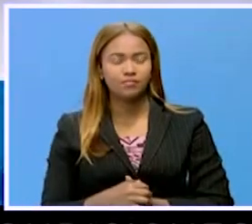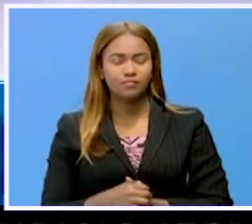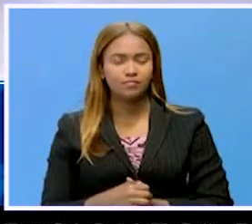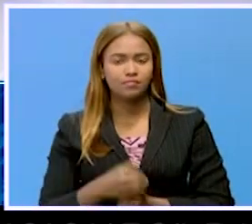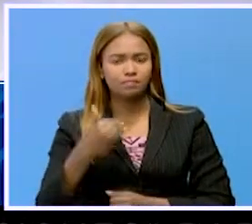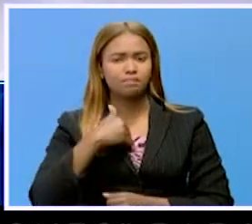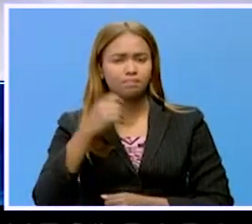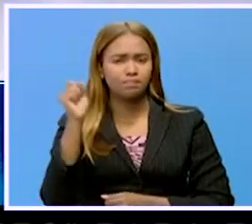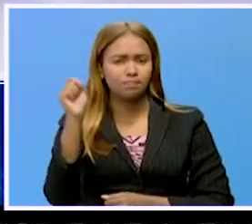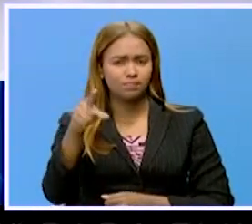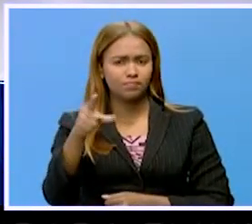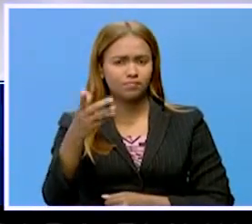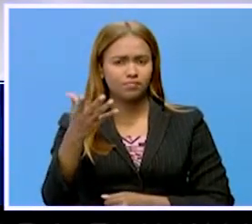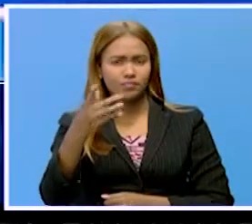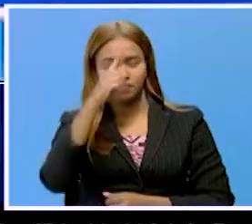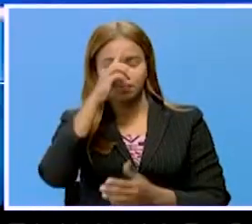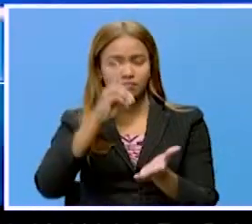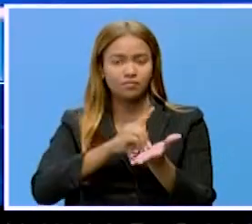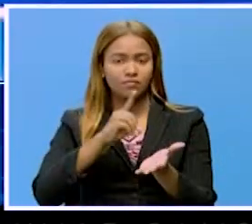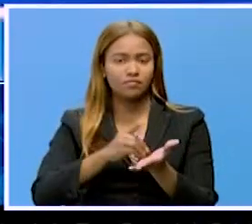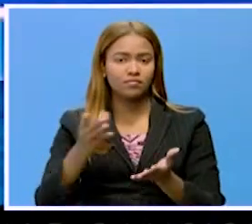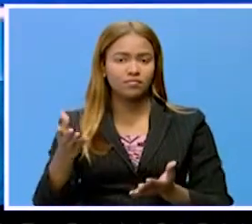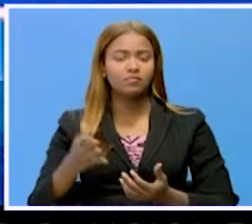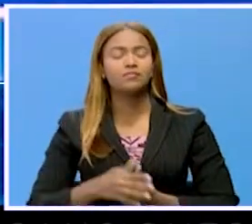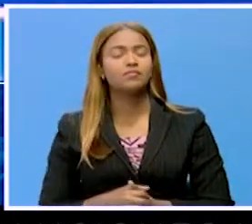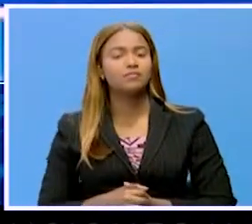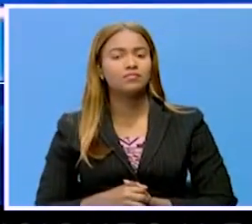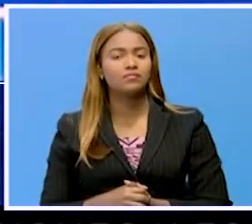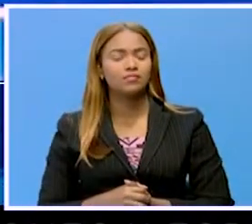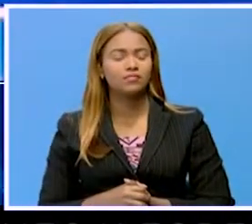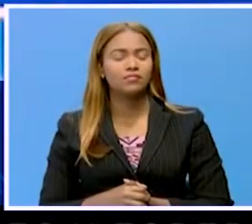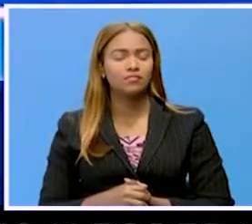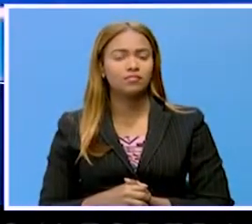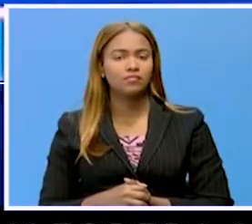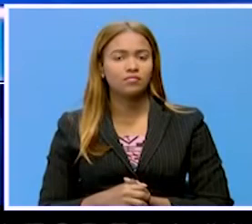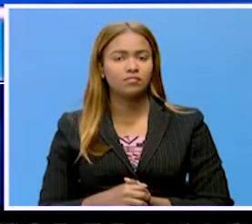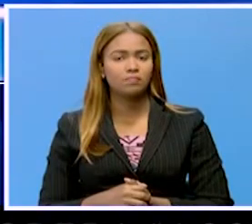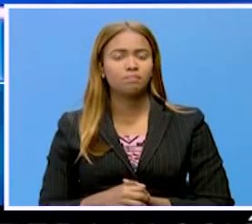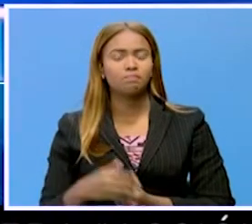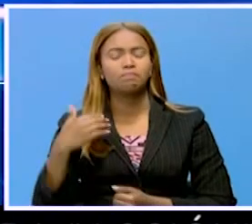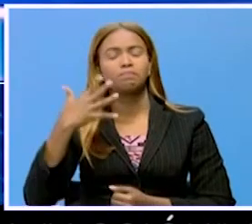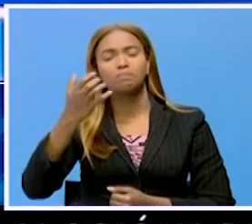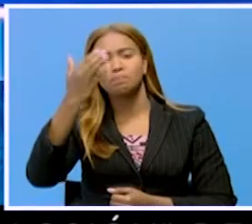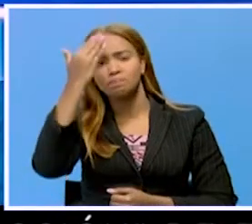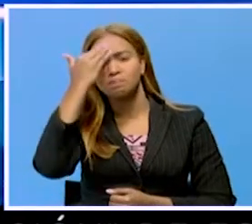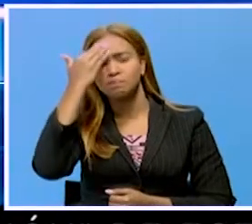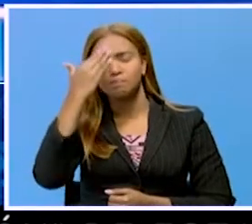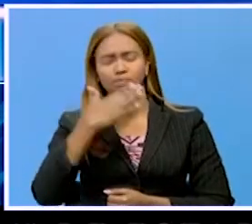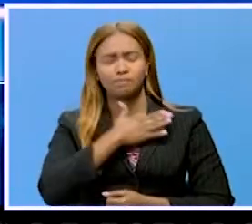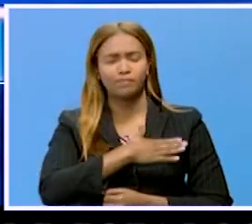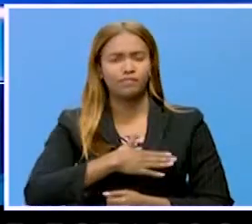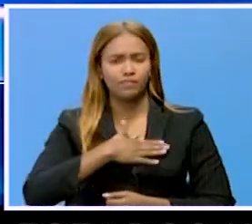una pregunta. Sí, cómo no. Ahí está. Cuéntenos.